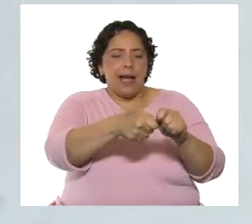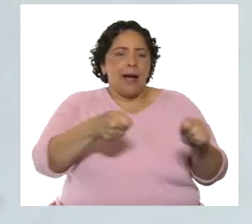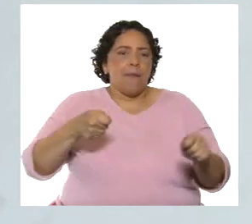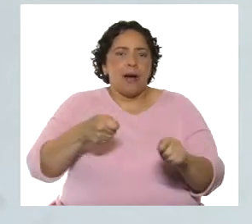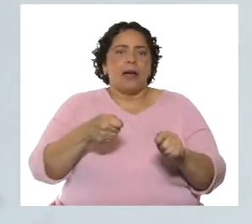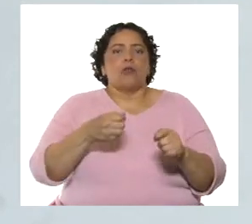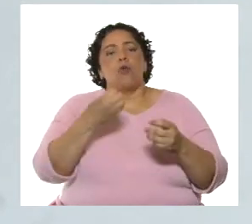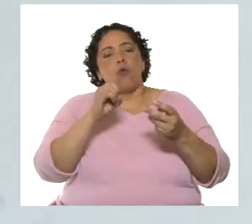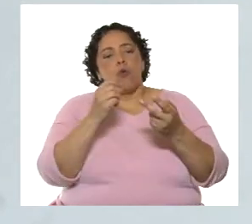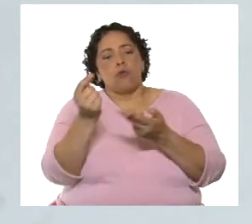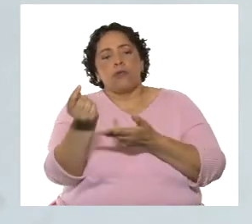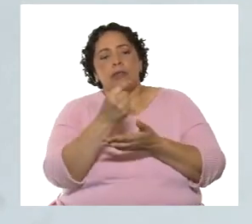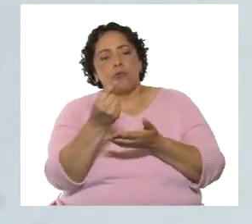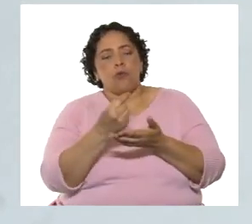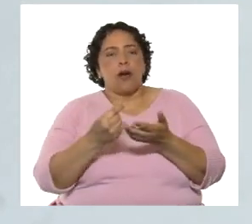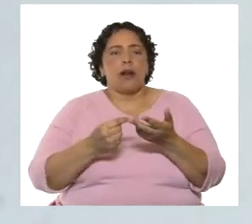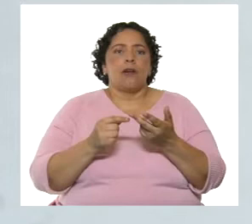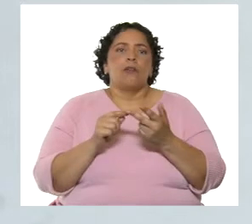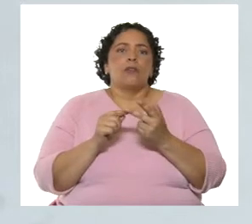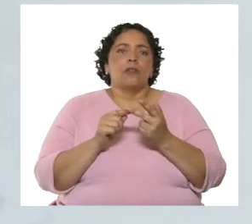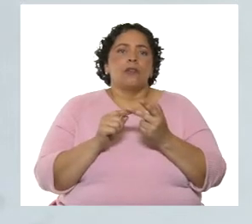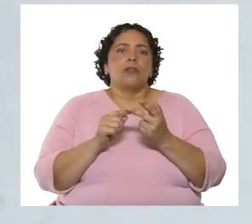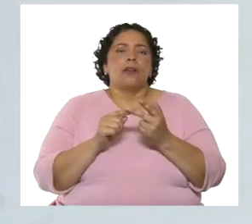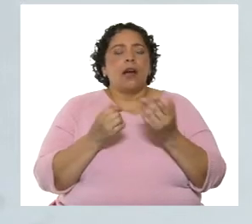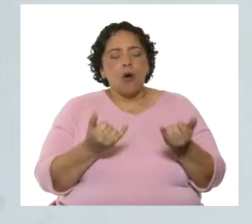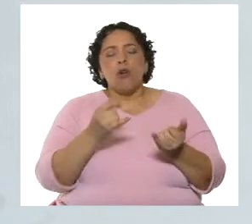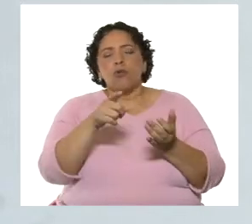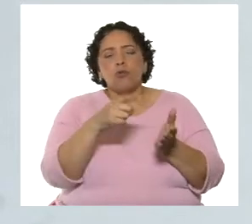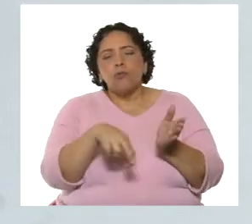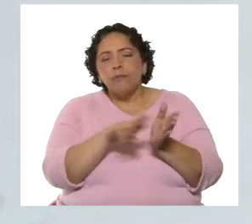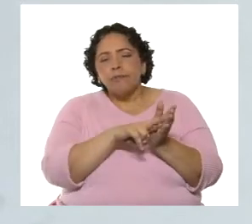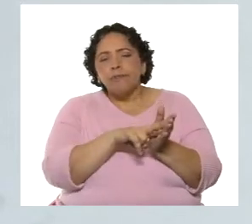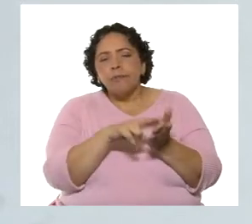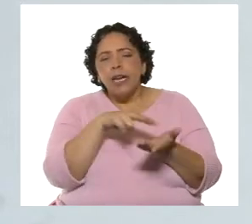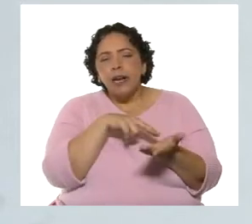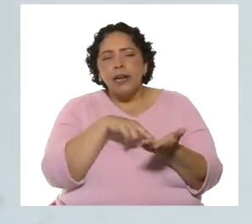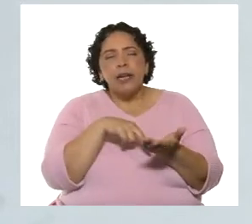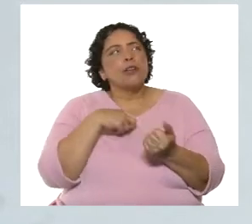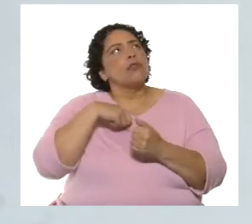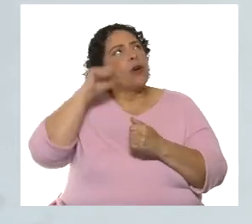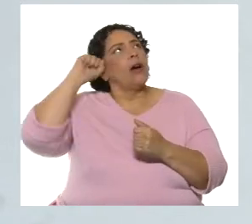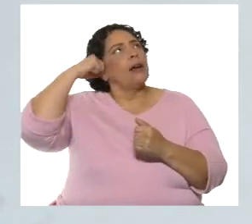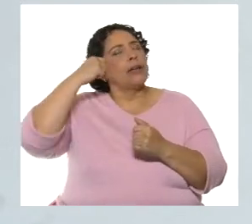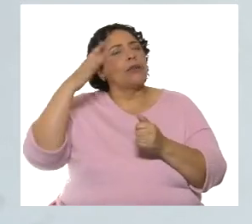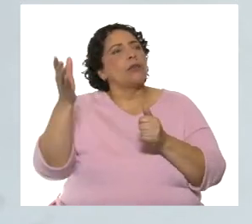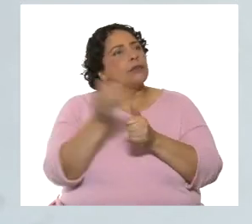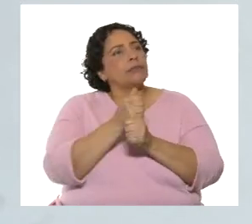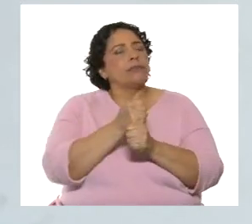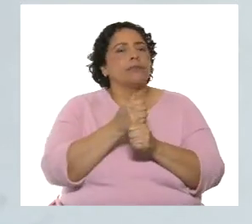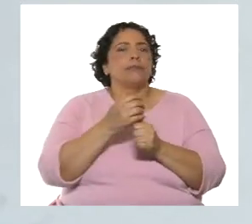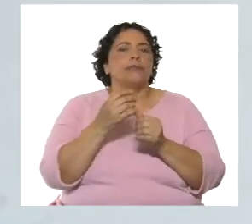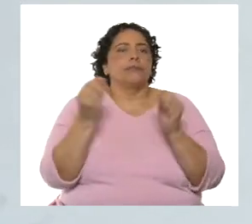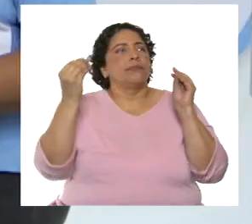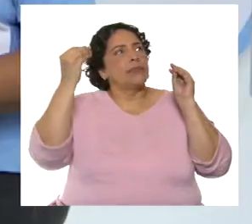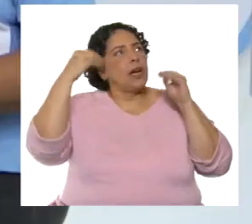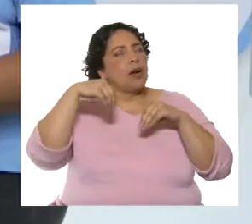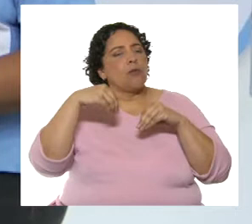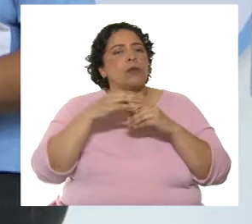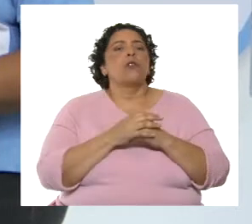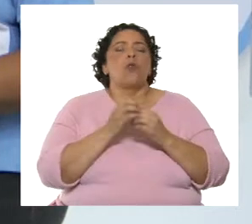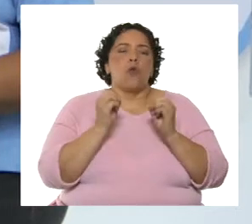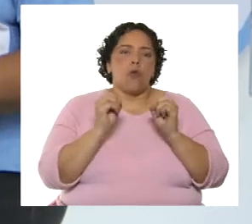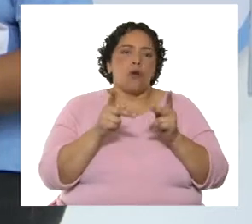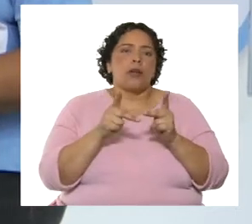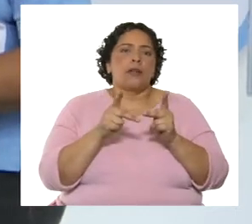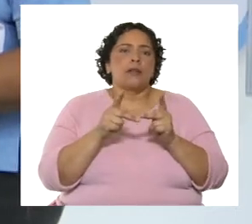dibujarlo. Pero, ¿te parece si me lo vuelves a leer para recordar, Yelixa? Ok, vamos a volverlo a